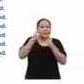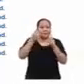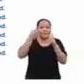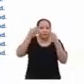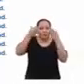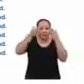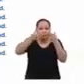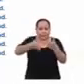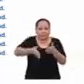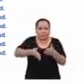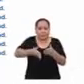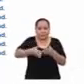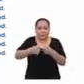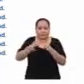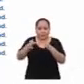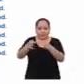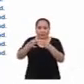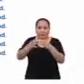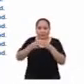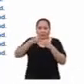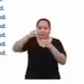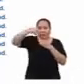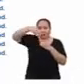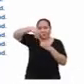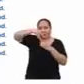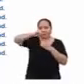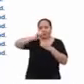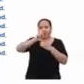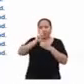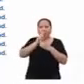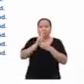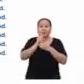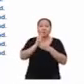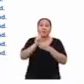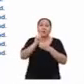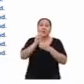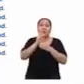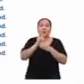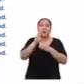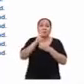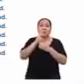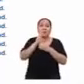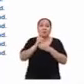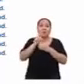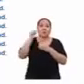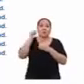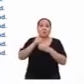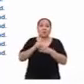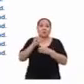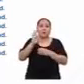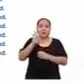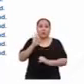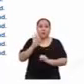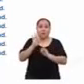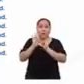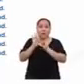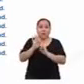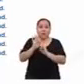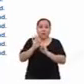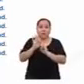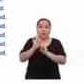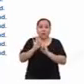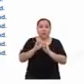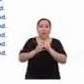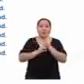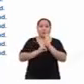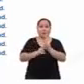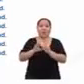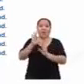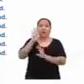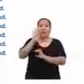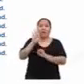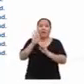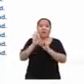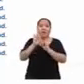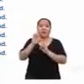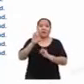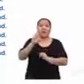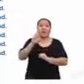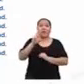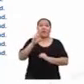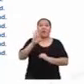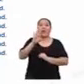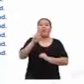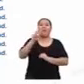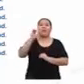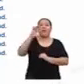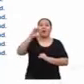corresponde a la muestra de 60 personas. En matemática, esta frecuencia simple o absoluta se simboliza con F minúscula sub